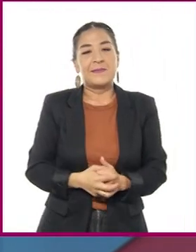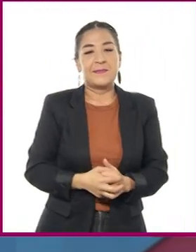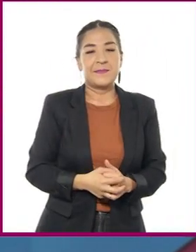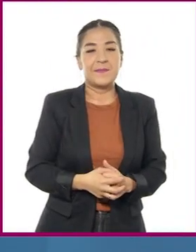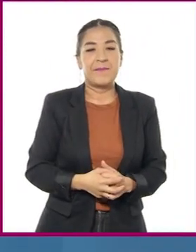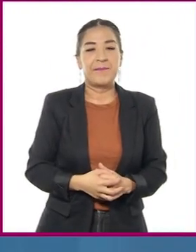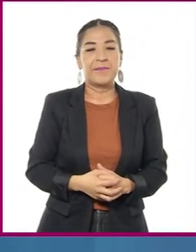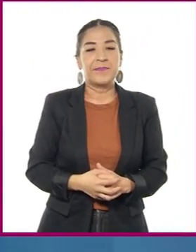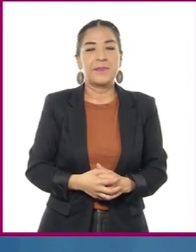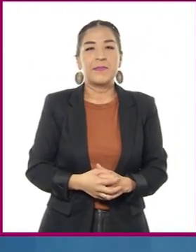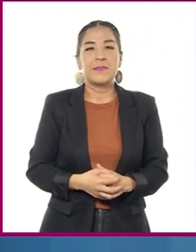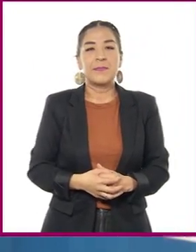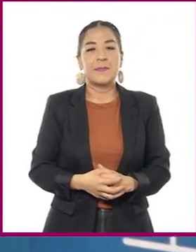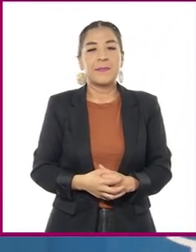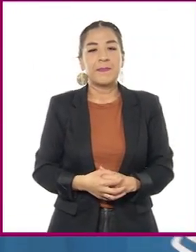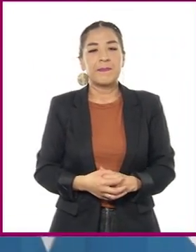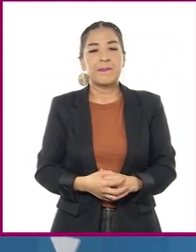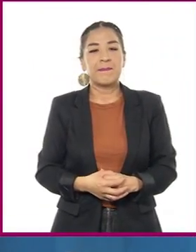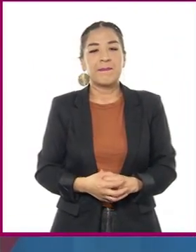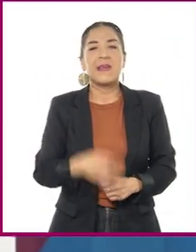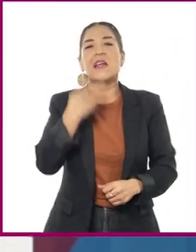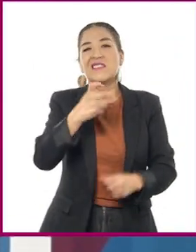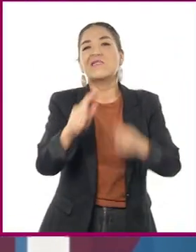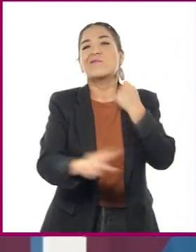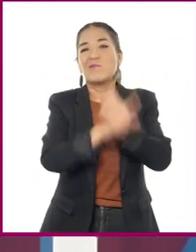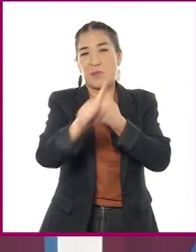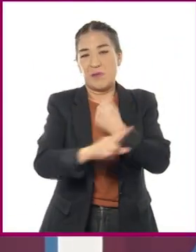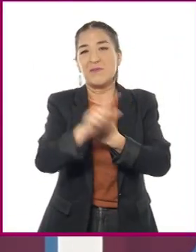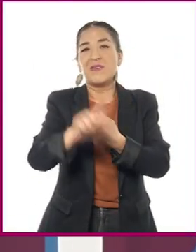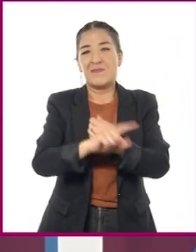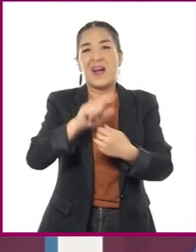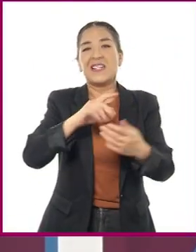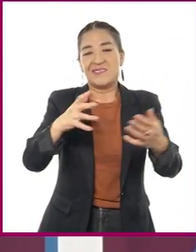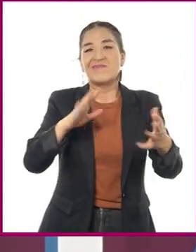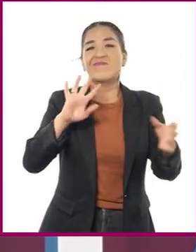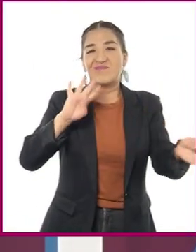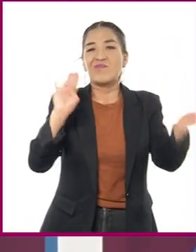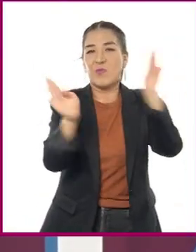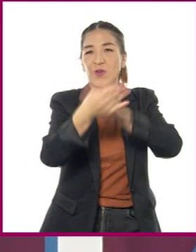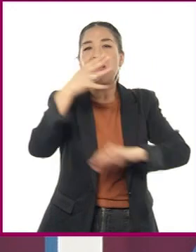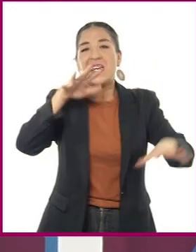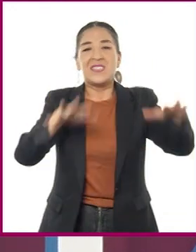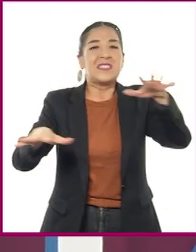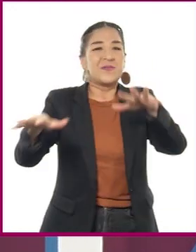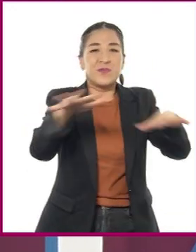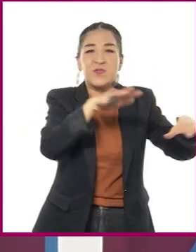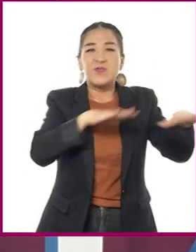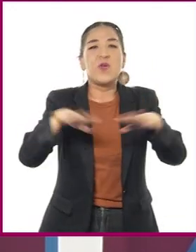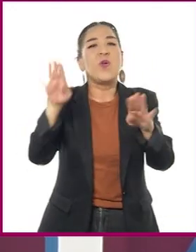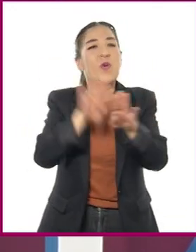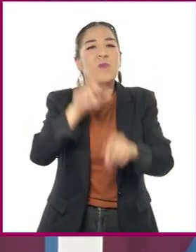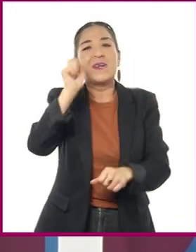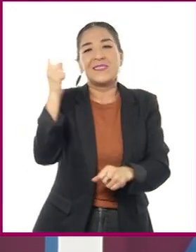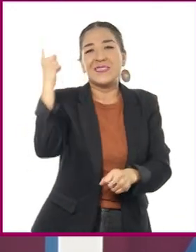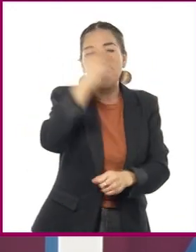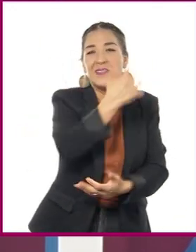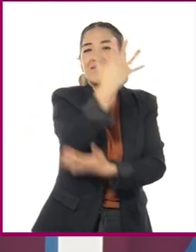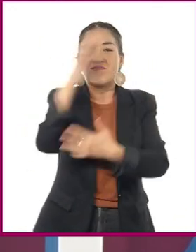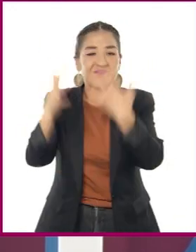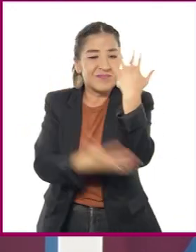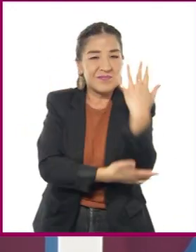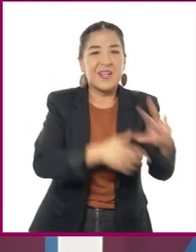terciarias tienen un impacto ambiental considerable, ya que al desarrollarse cada una de ellas, se